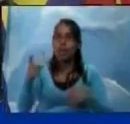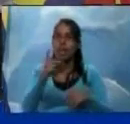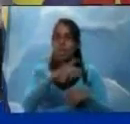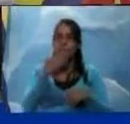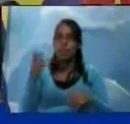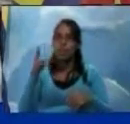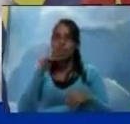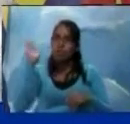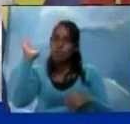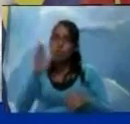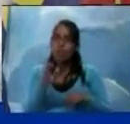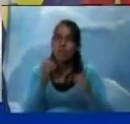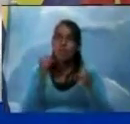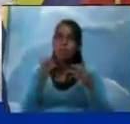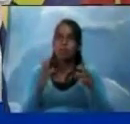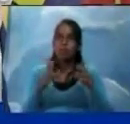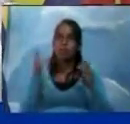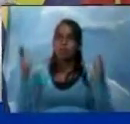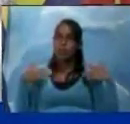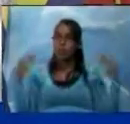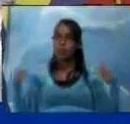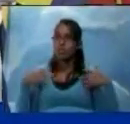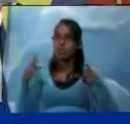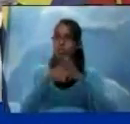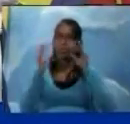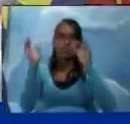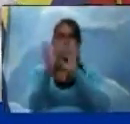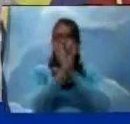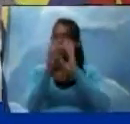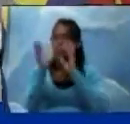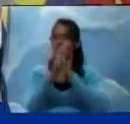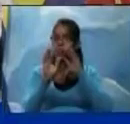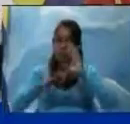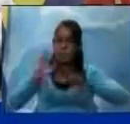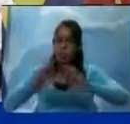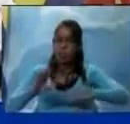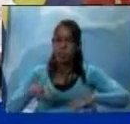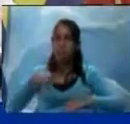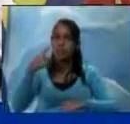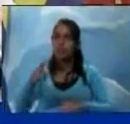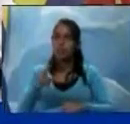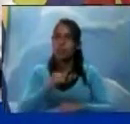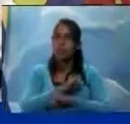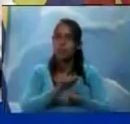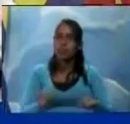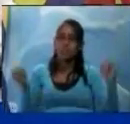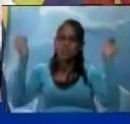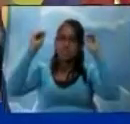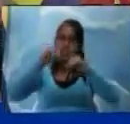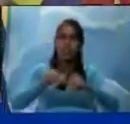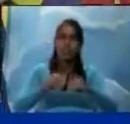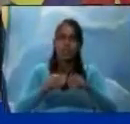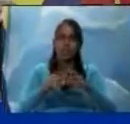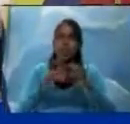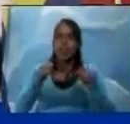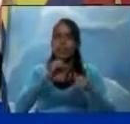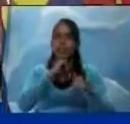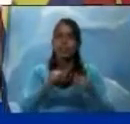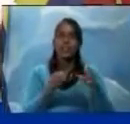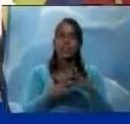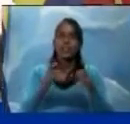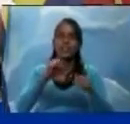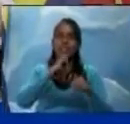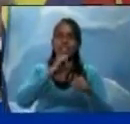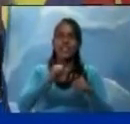viene muy contento con flautas y tamboras, y después que se hace el contaje, se